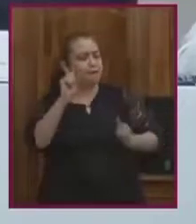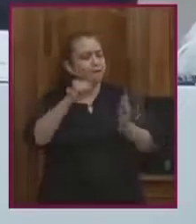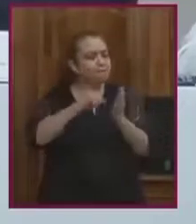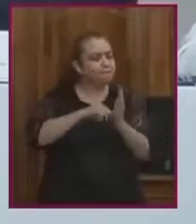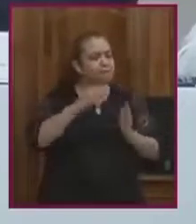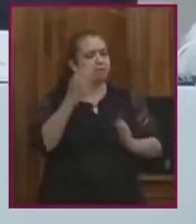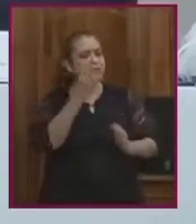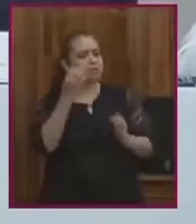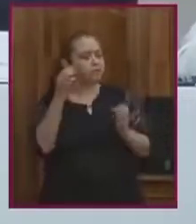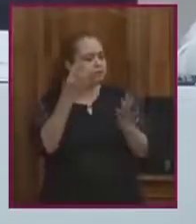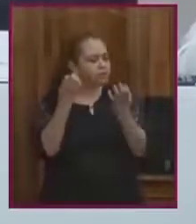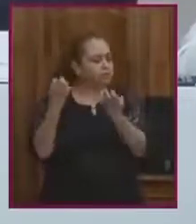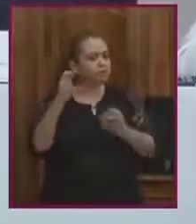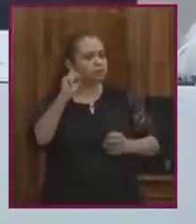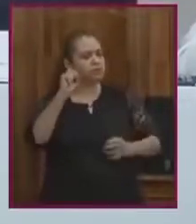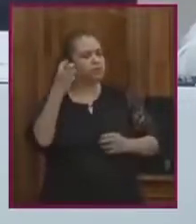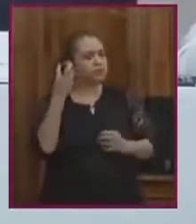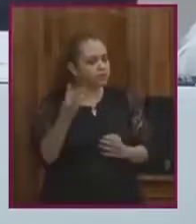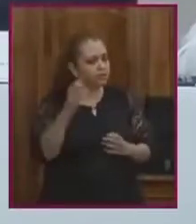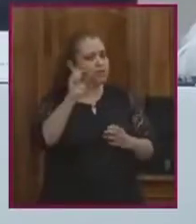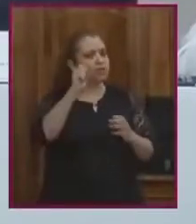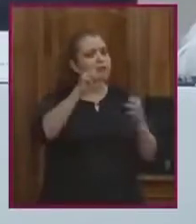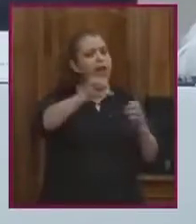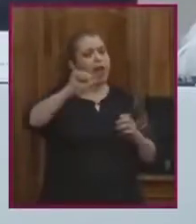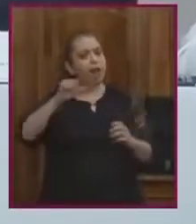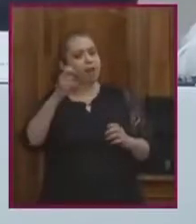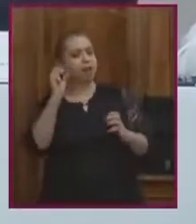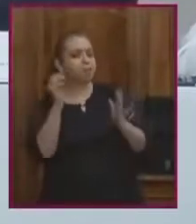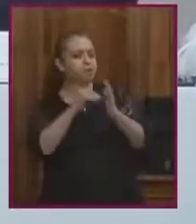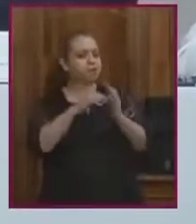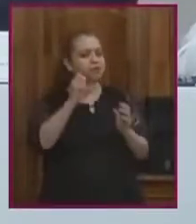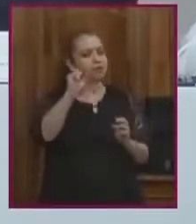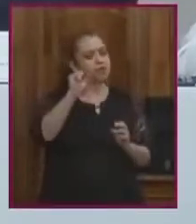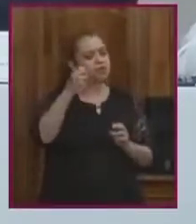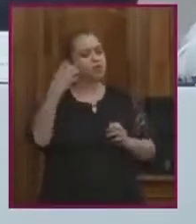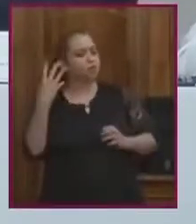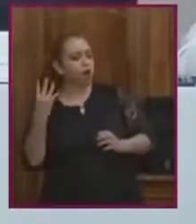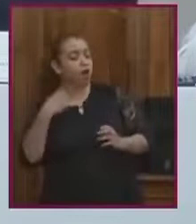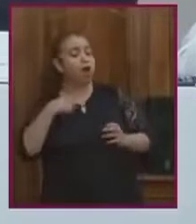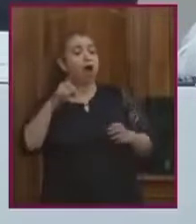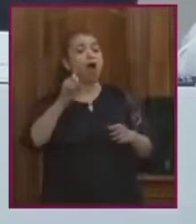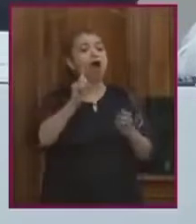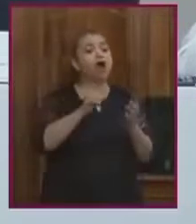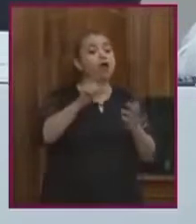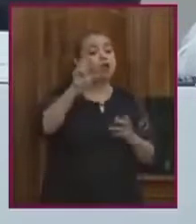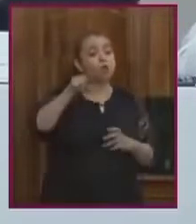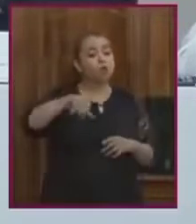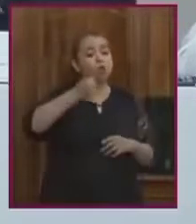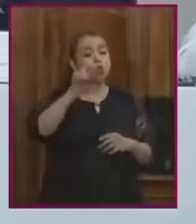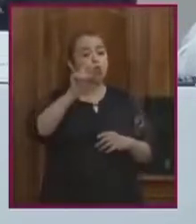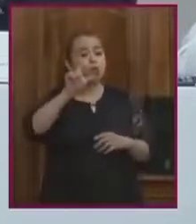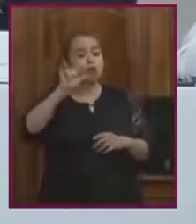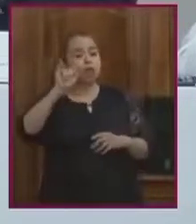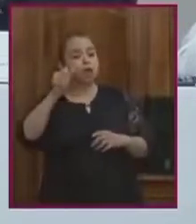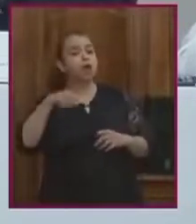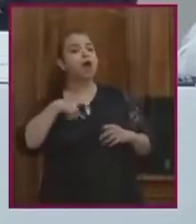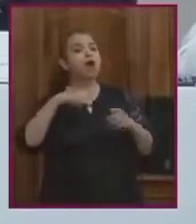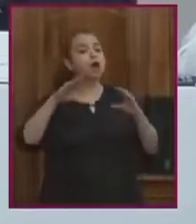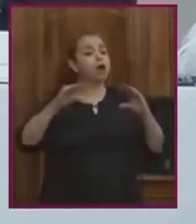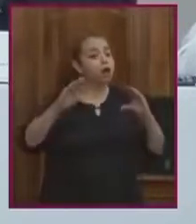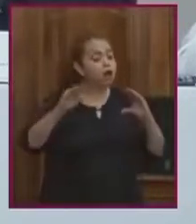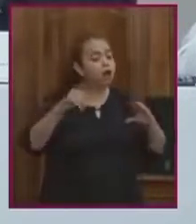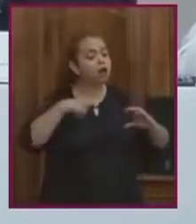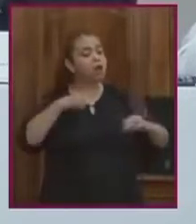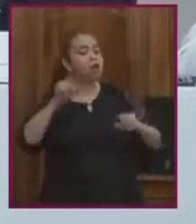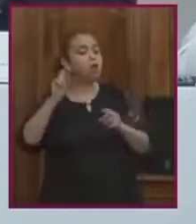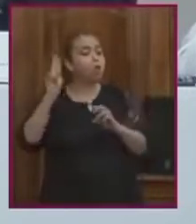1923-1924, Julia Nava, quien en 1921 dirigió a la Escuela Nacional de Enseñanza Doméstica de la